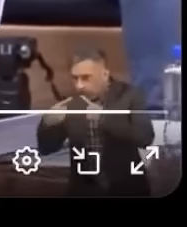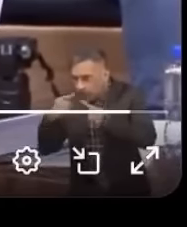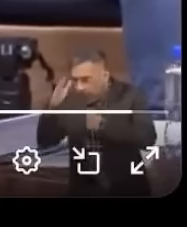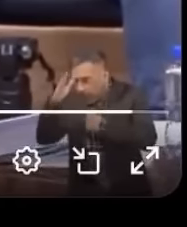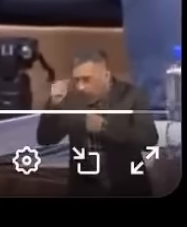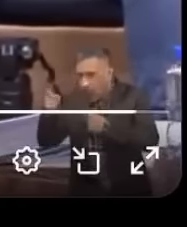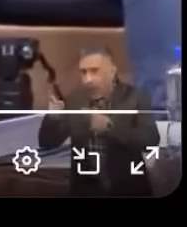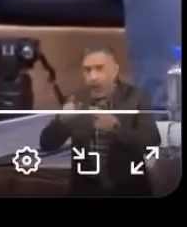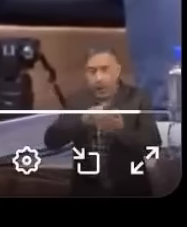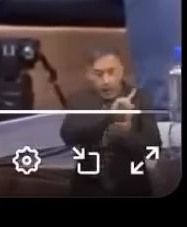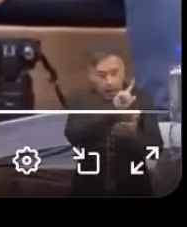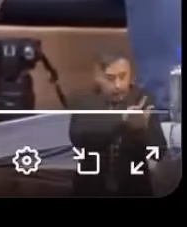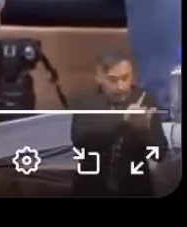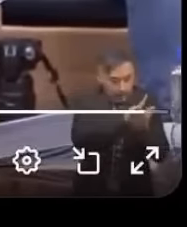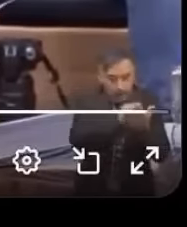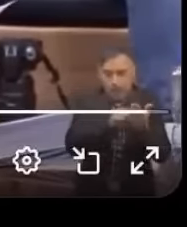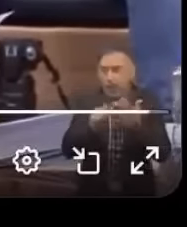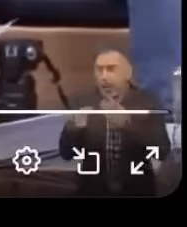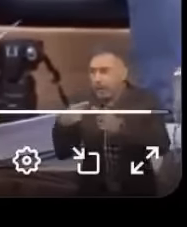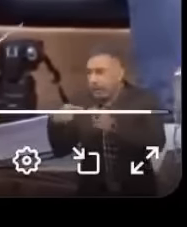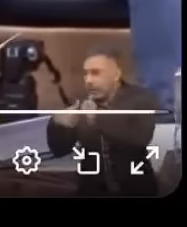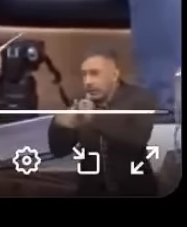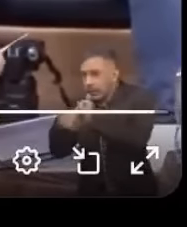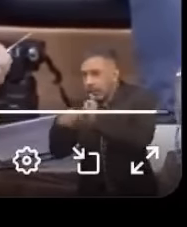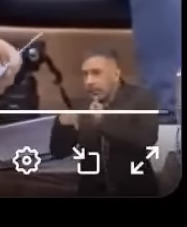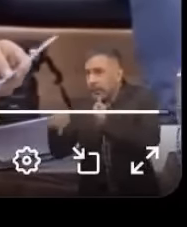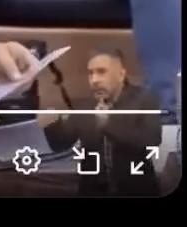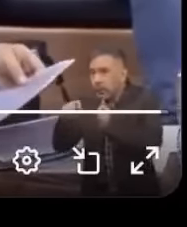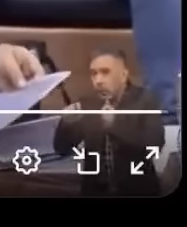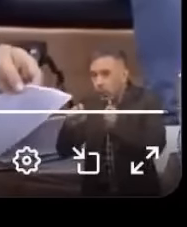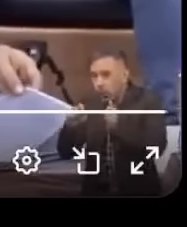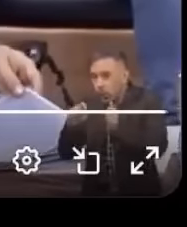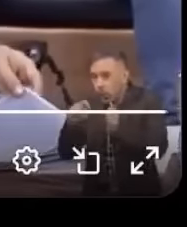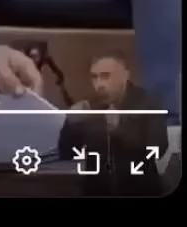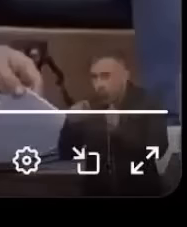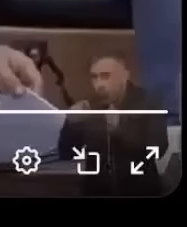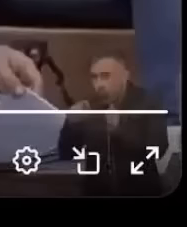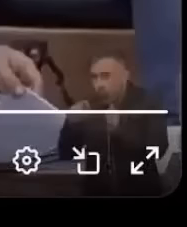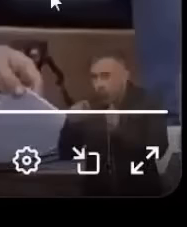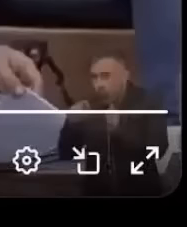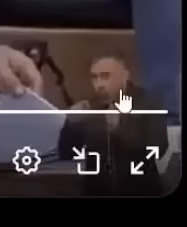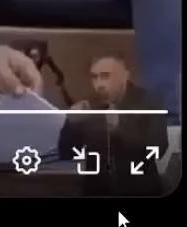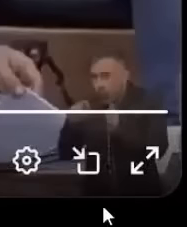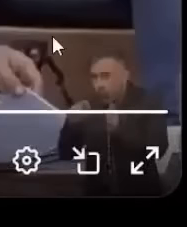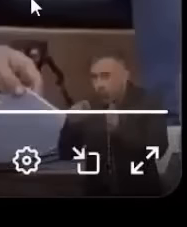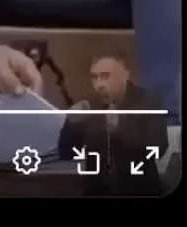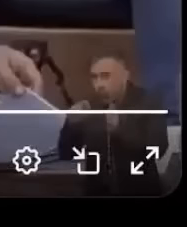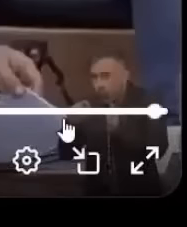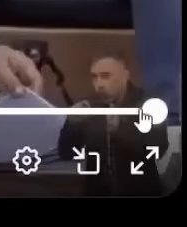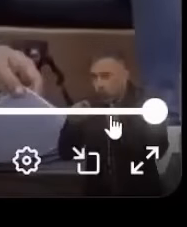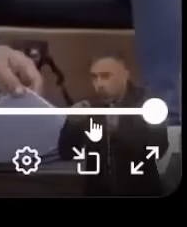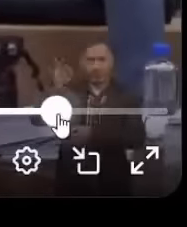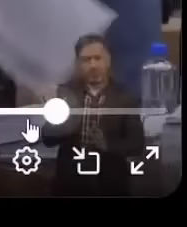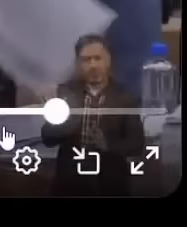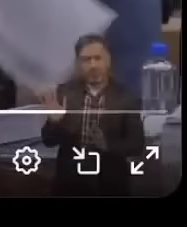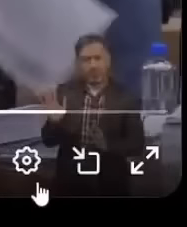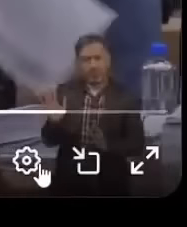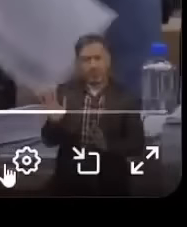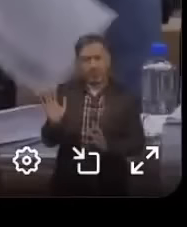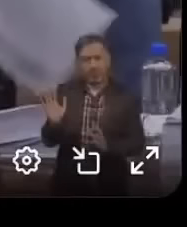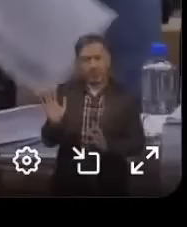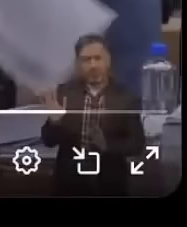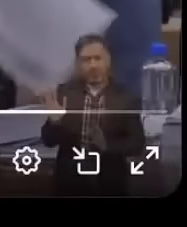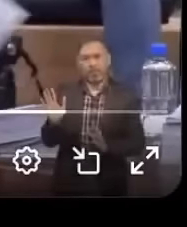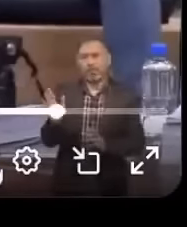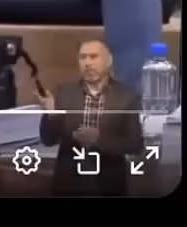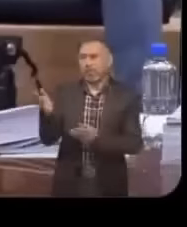notarías, repartiéndose órganos autónomos. Y allá por atrás, ahí está un nervioso nomás